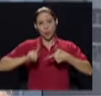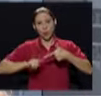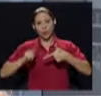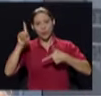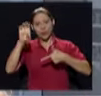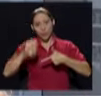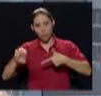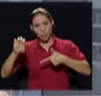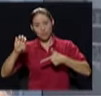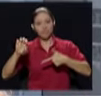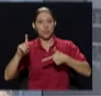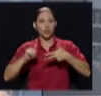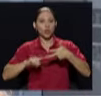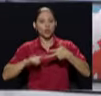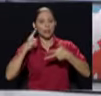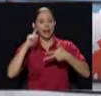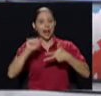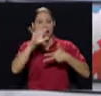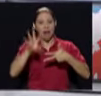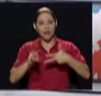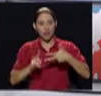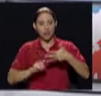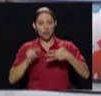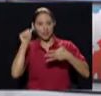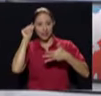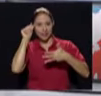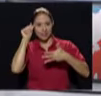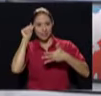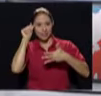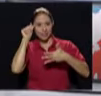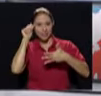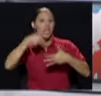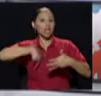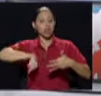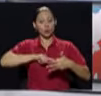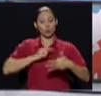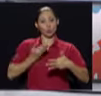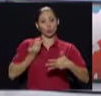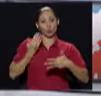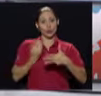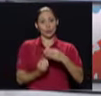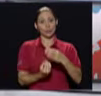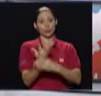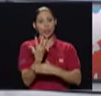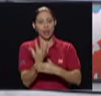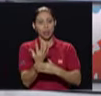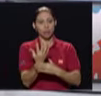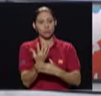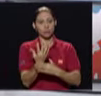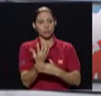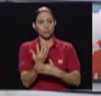Europa, otra para África y otra para Asia. Y nosotros recién habíamos creado,